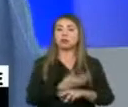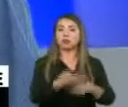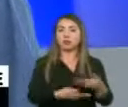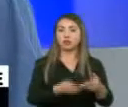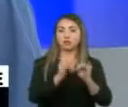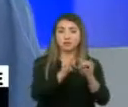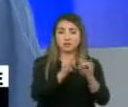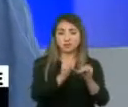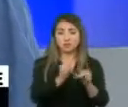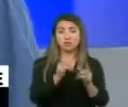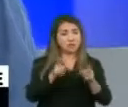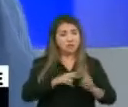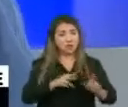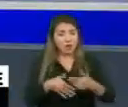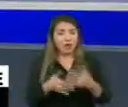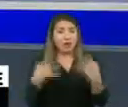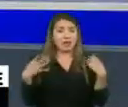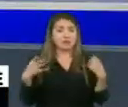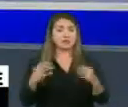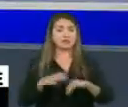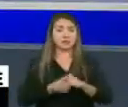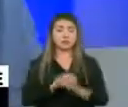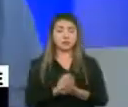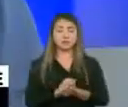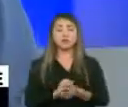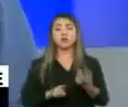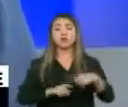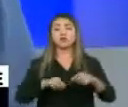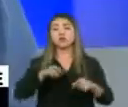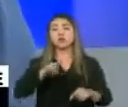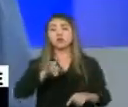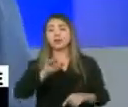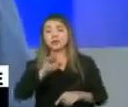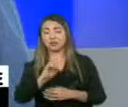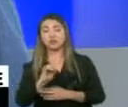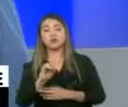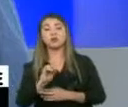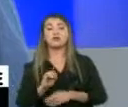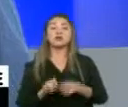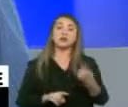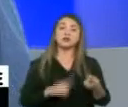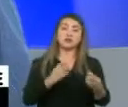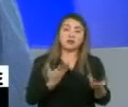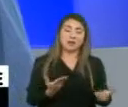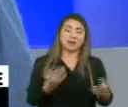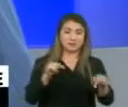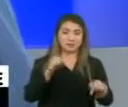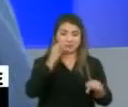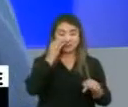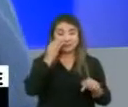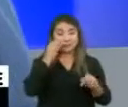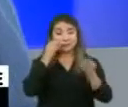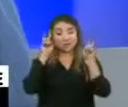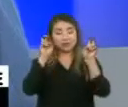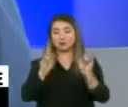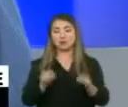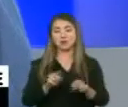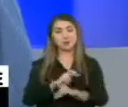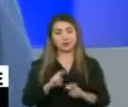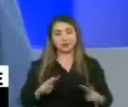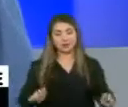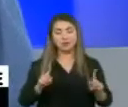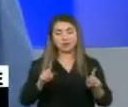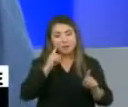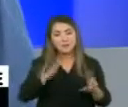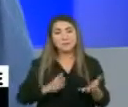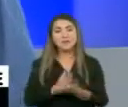si es necesario hacer lo que se haga. ¿Emilico Gate no es excusa? Mire, lo que ha ocurrido en este caso requiere ser investigado. Yo creo que hay que